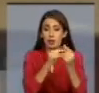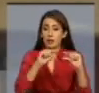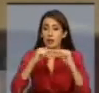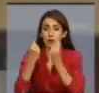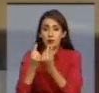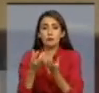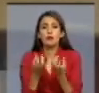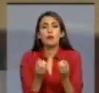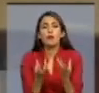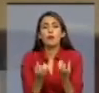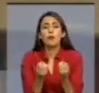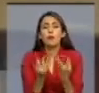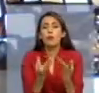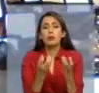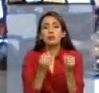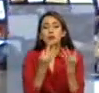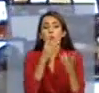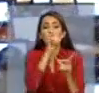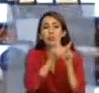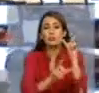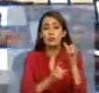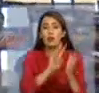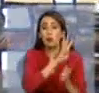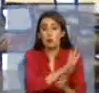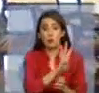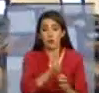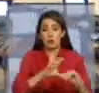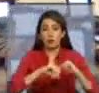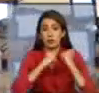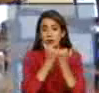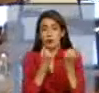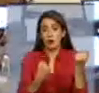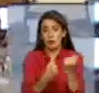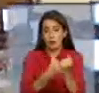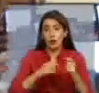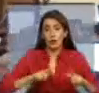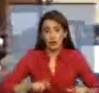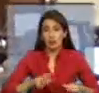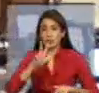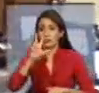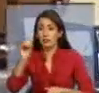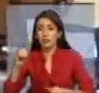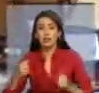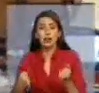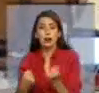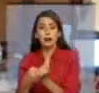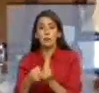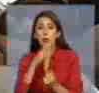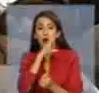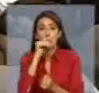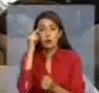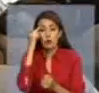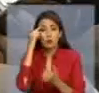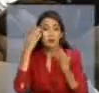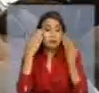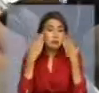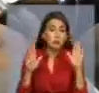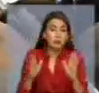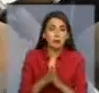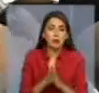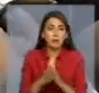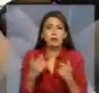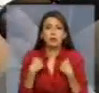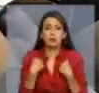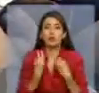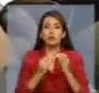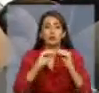punto que no se termina de conocer. Se habla de 44 versus 30. Sin embargo, nada está dicho, aseguran las partes. O sea, nosotros no lanzamos números.